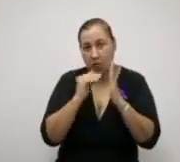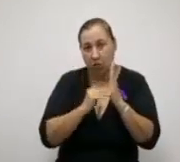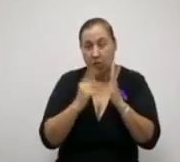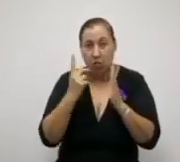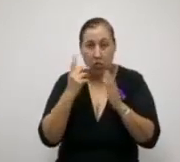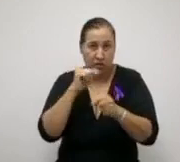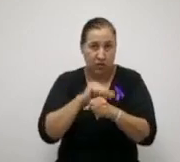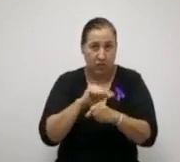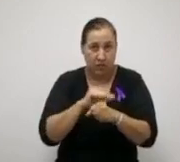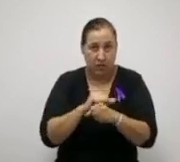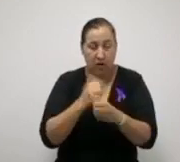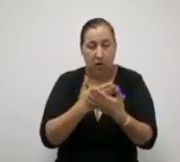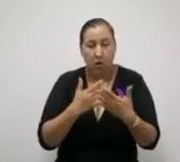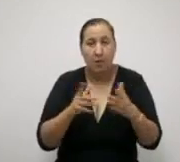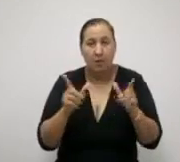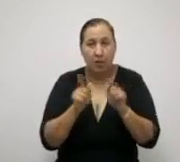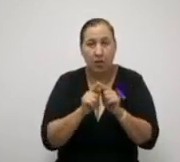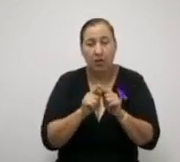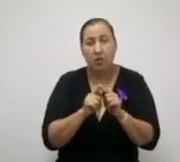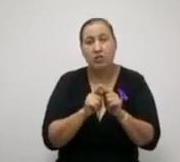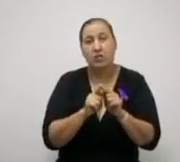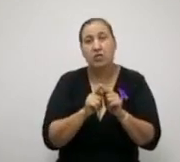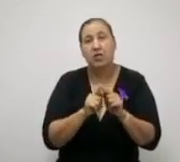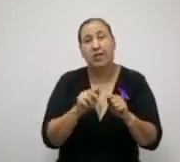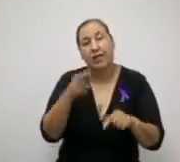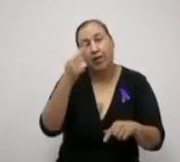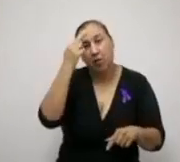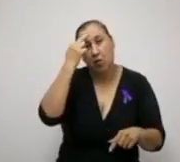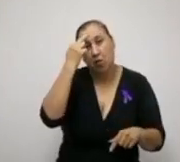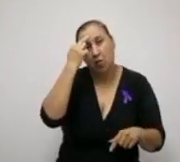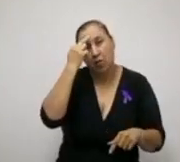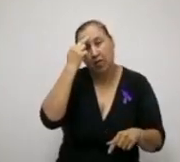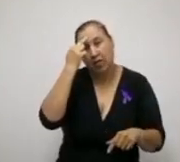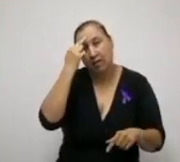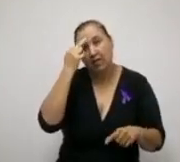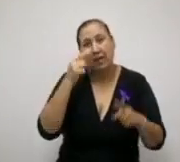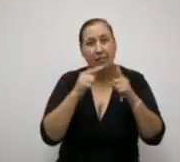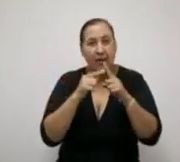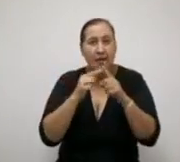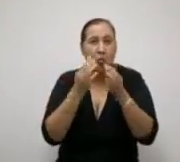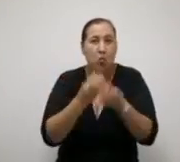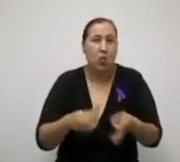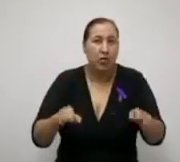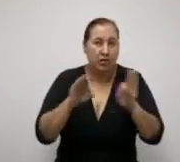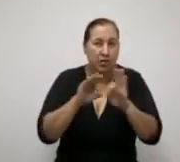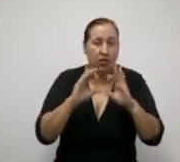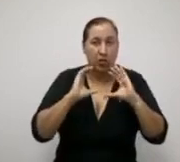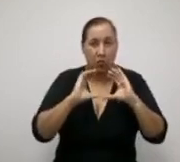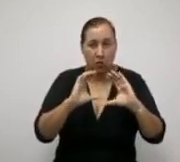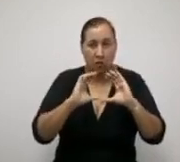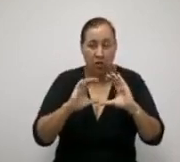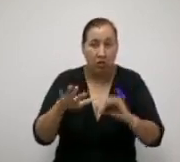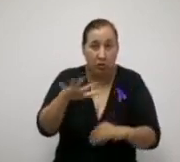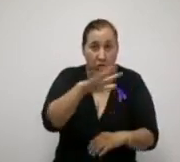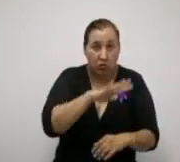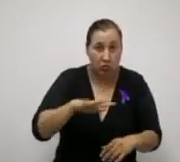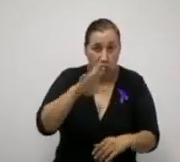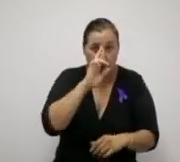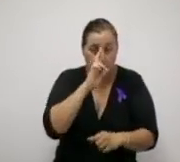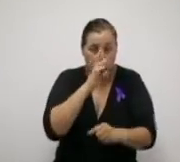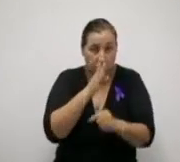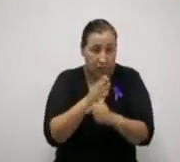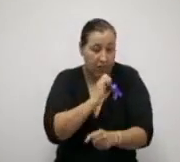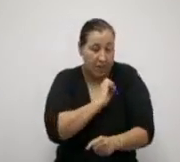semanal. Para concluir, no sin antes recordarles esa tarea tan importante que es contribuir como sociedad responsable en nuestra